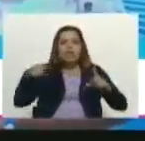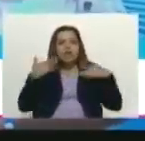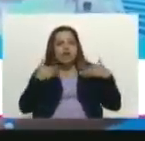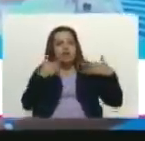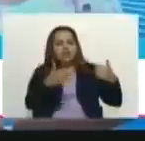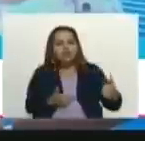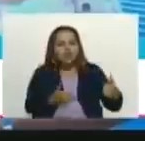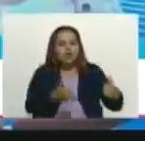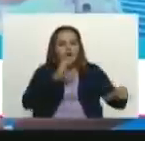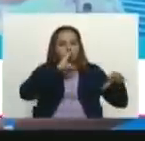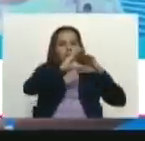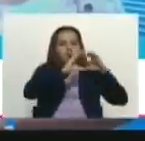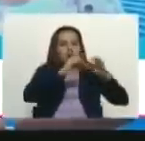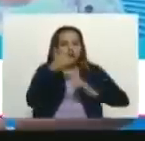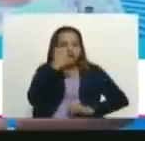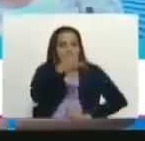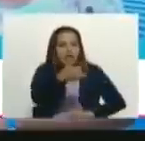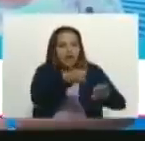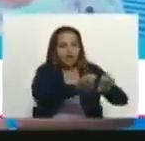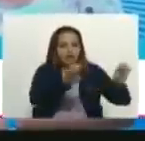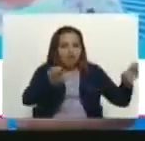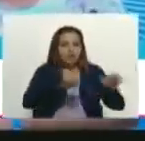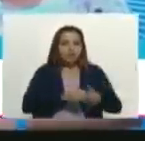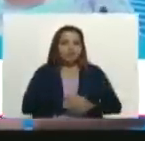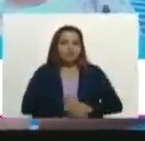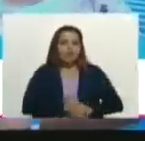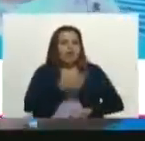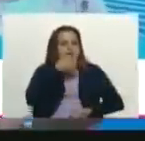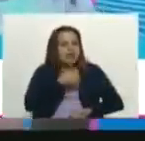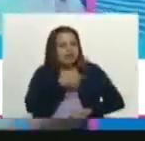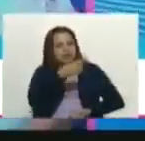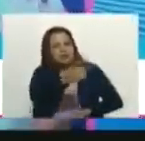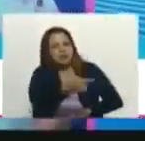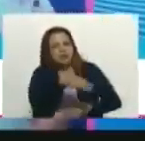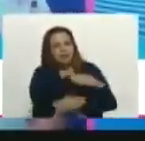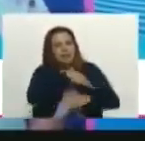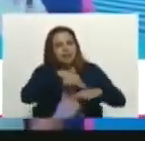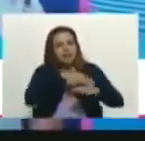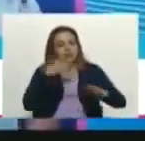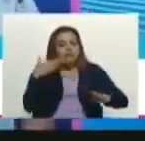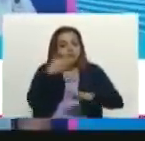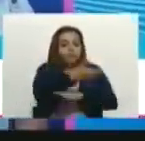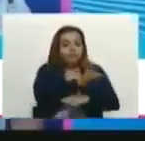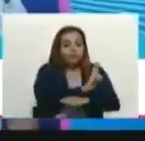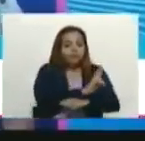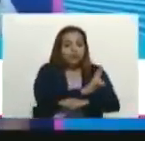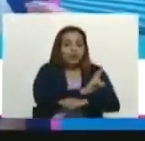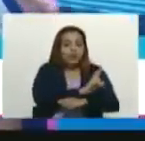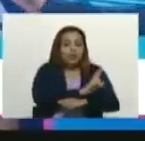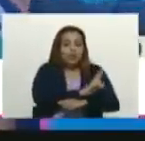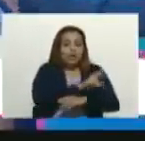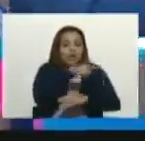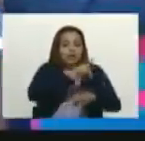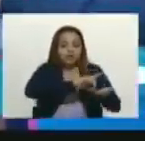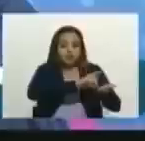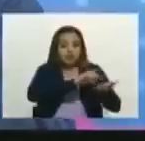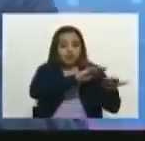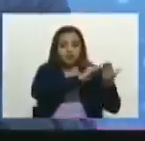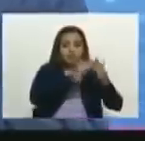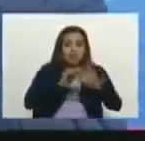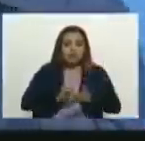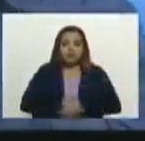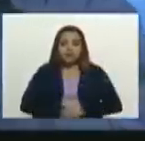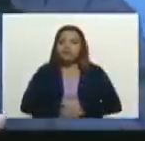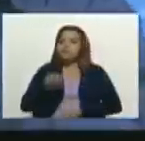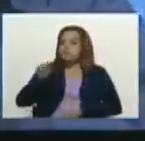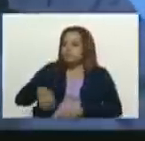salud, telecomunicaciones, educación. ¿Qué me dice Marcos Torres? Marcos Torres se fue inmediatamente para allá, para Villa de Dios. A las 9 de la noche estábamos junto a